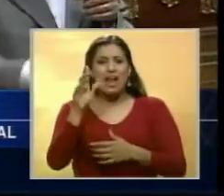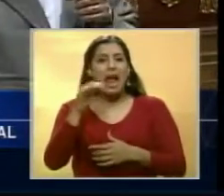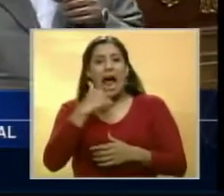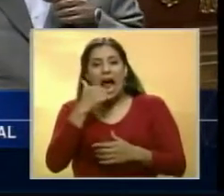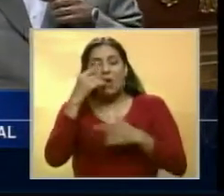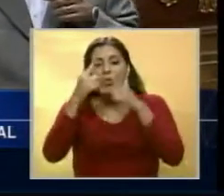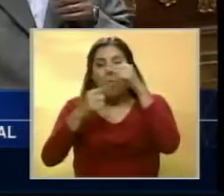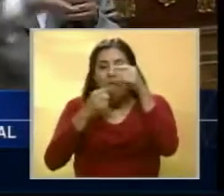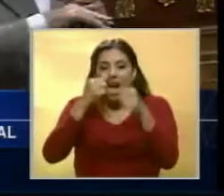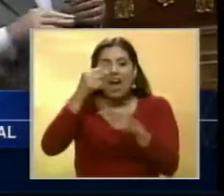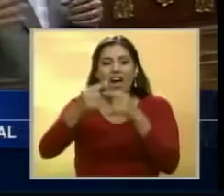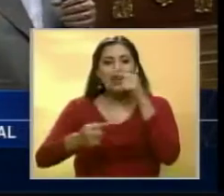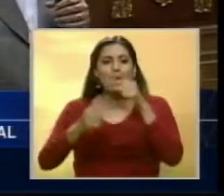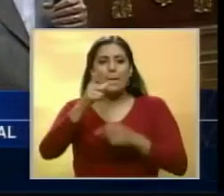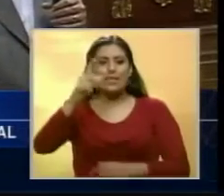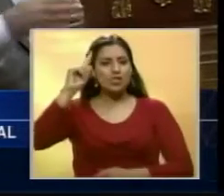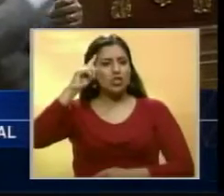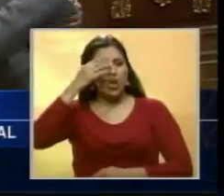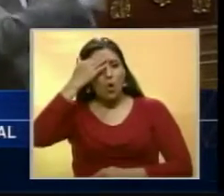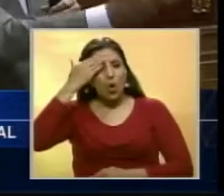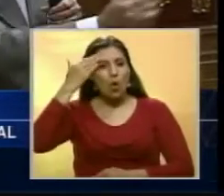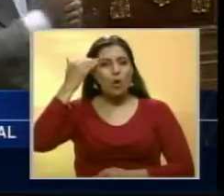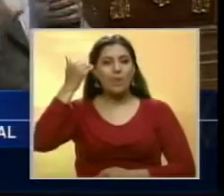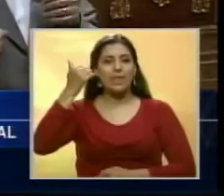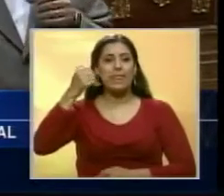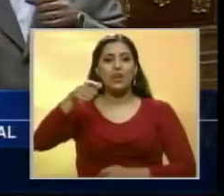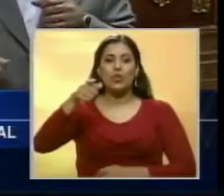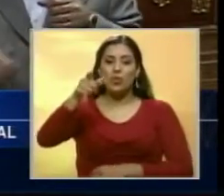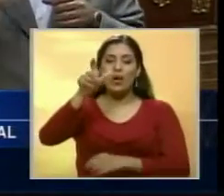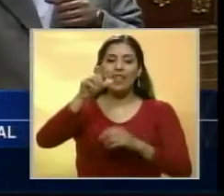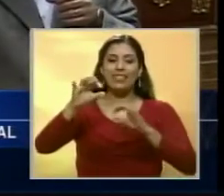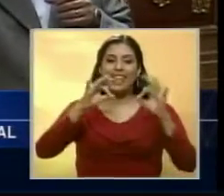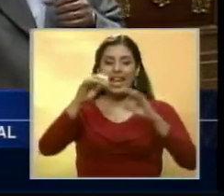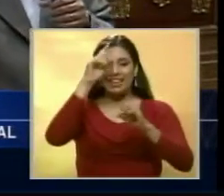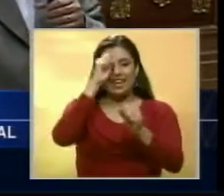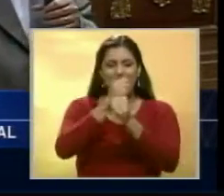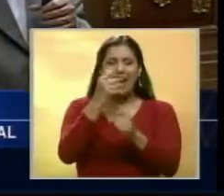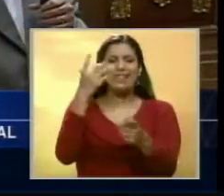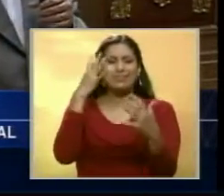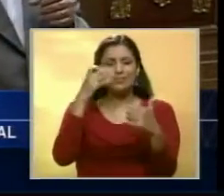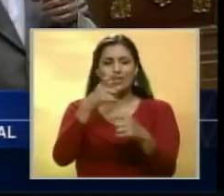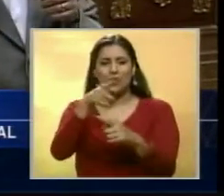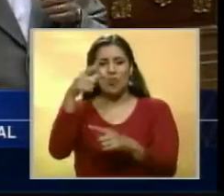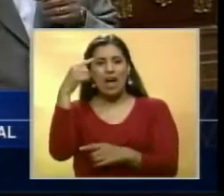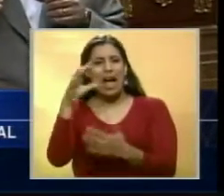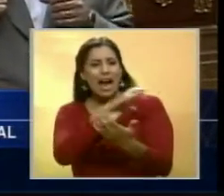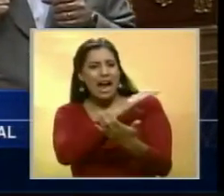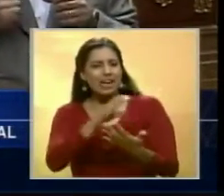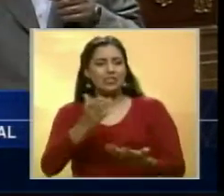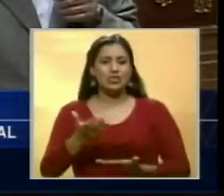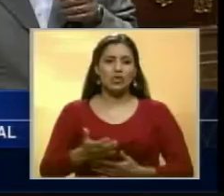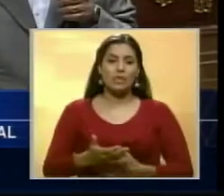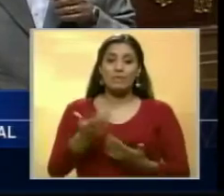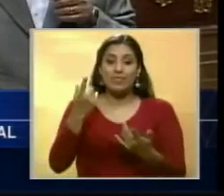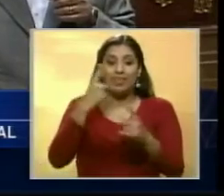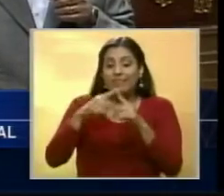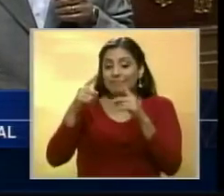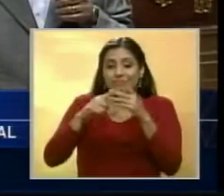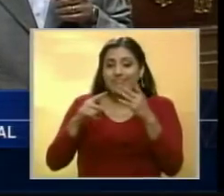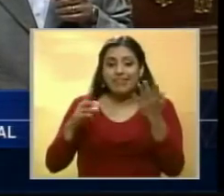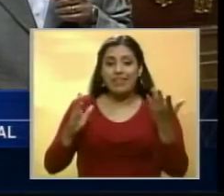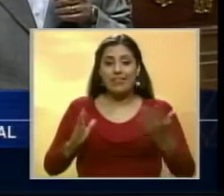pasan los años. ¿Quién no se acuerda de las actuaciones tuyas en televisión? ¿Quién no se acuerda de tus canciones? Y en fin, y